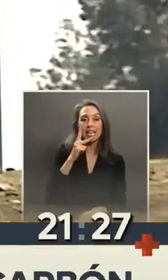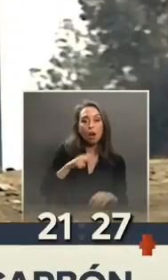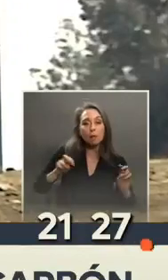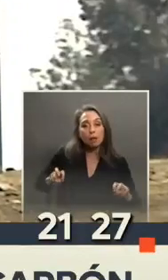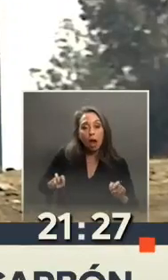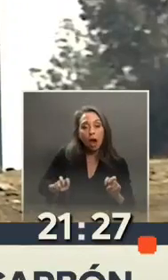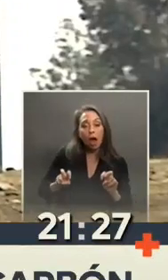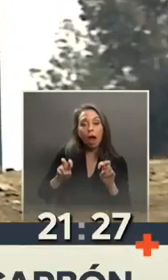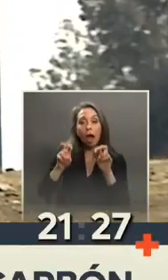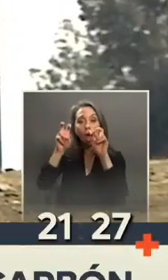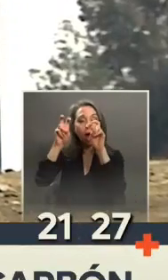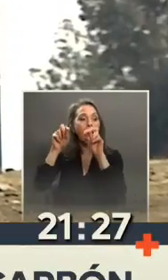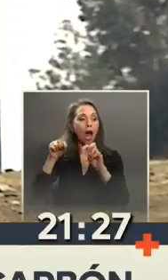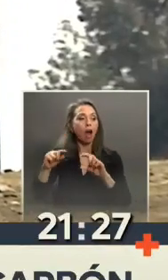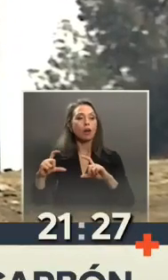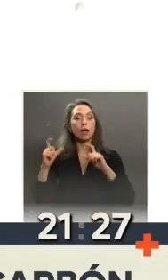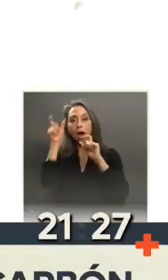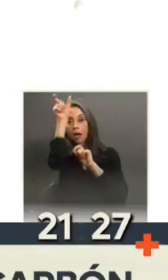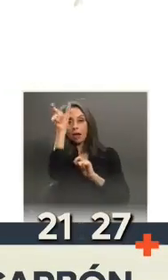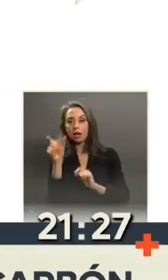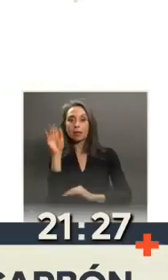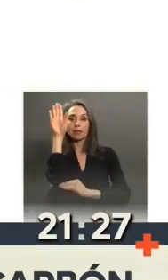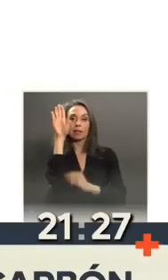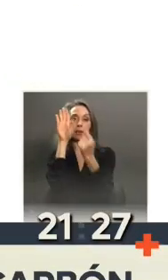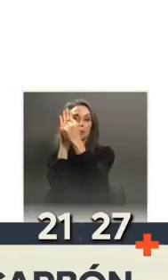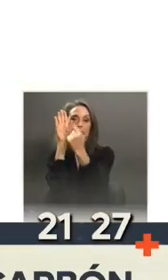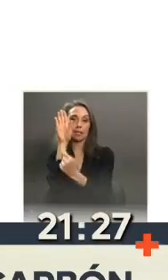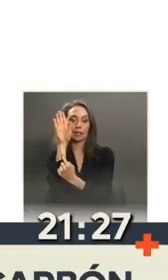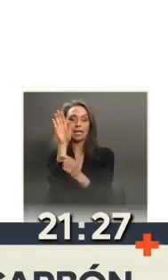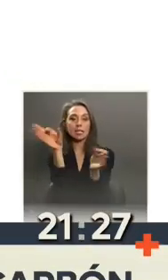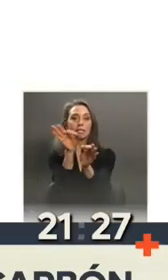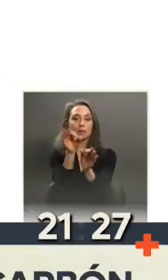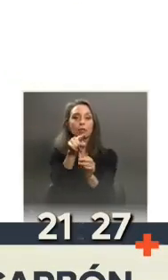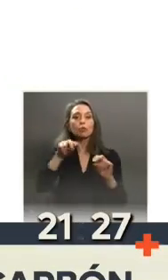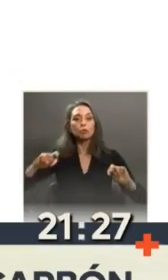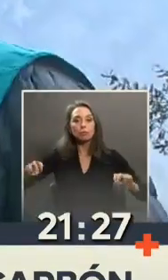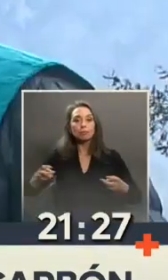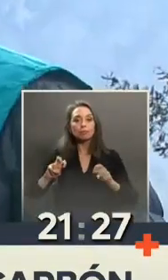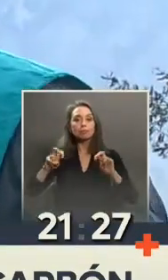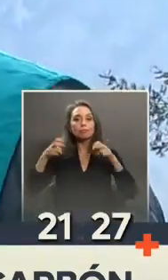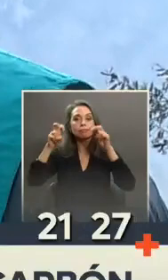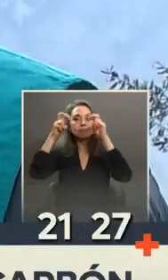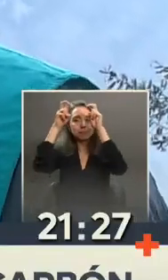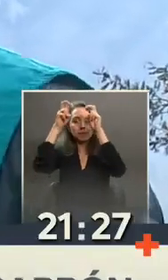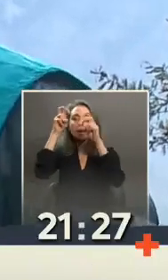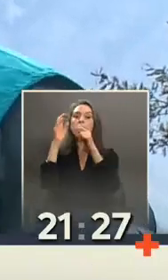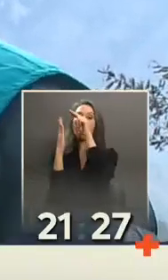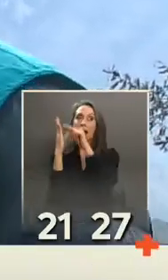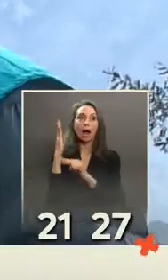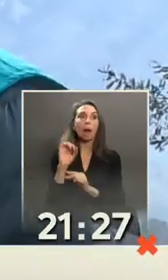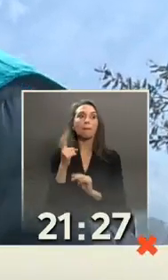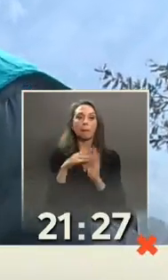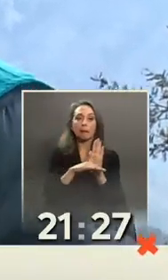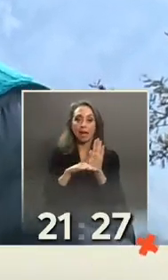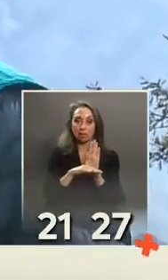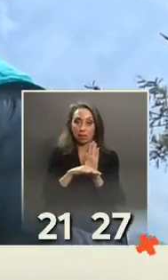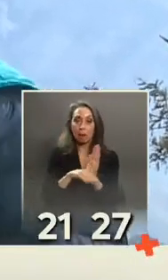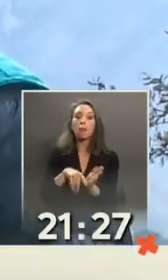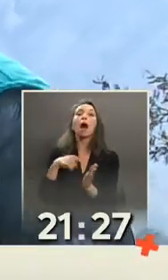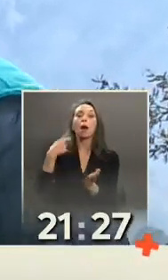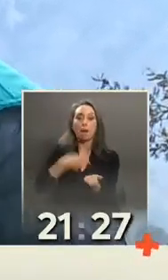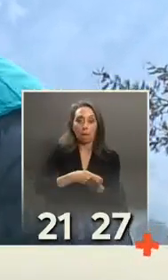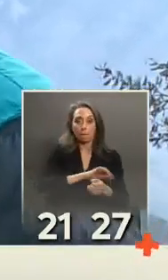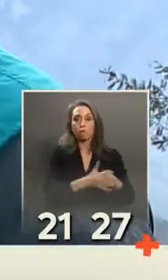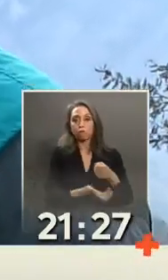se instalaron estas señaléticas de orientación para quienes van a practicar senderismo. Por financiar esta primera etapa, que es con señalética, que